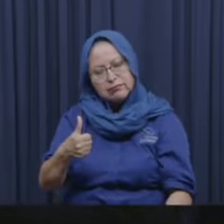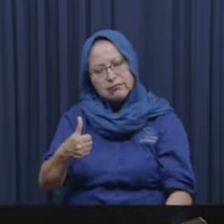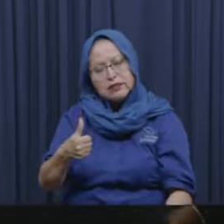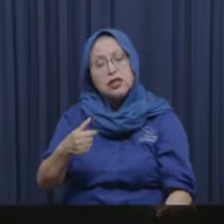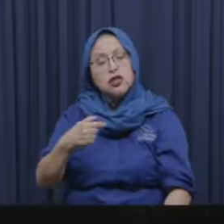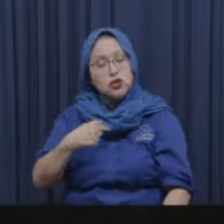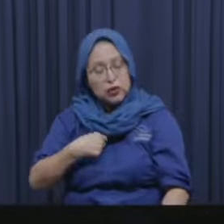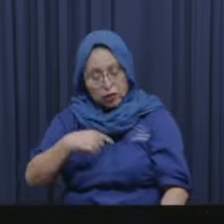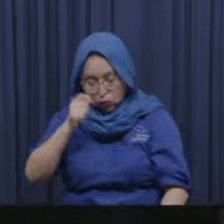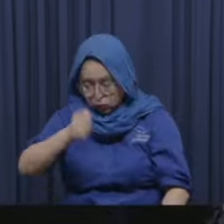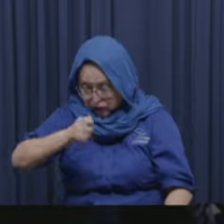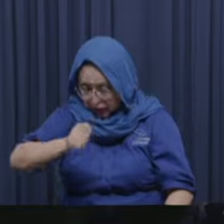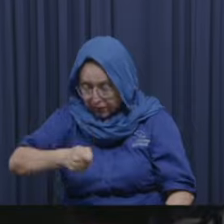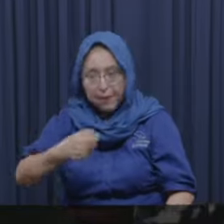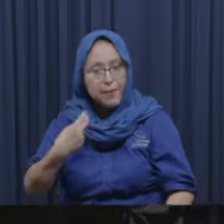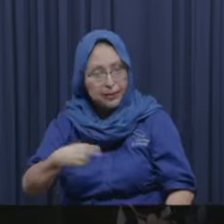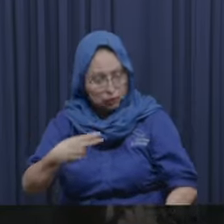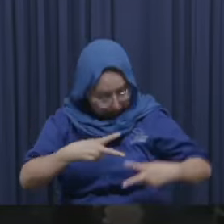juzgándote